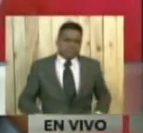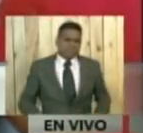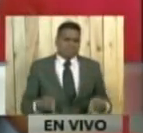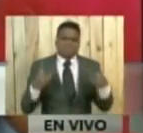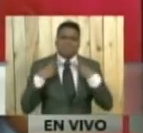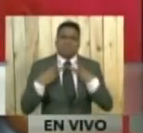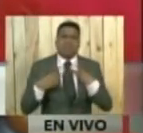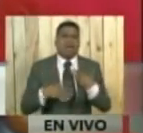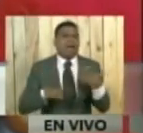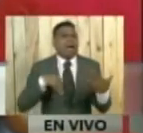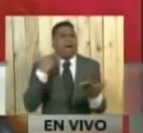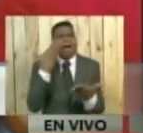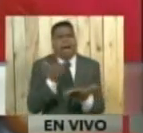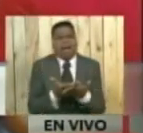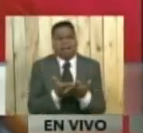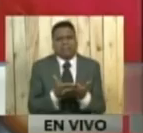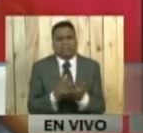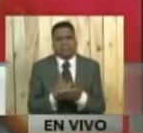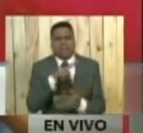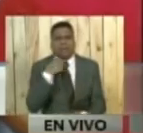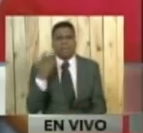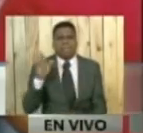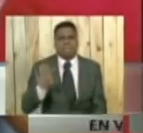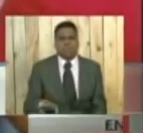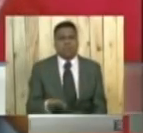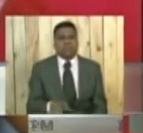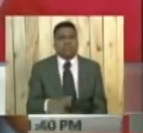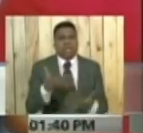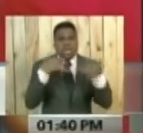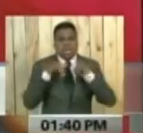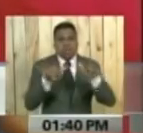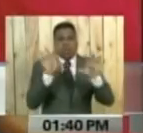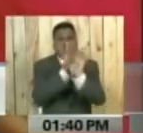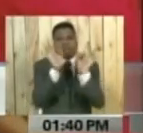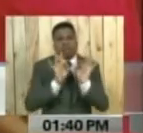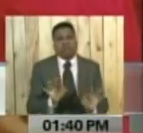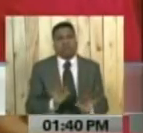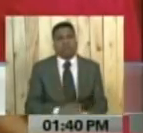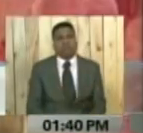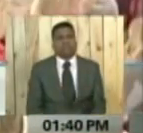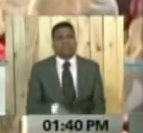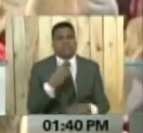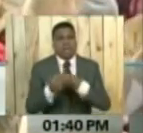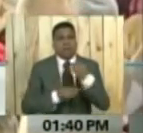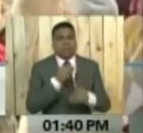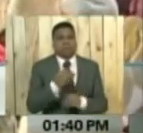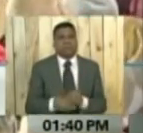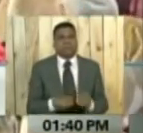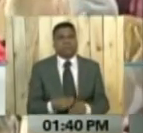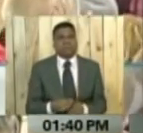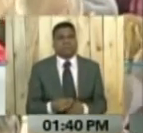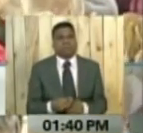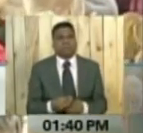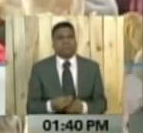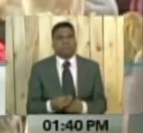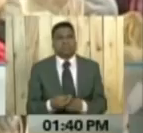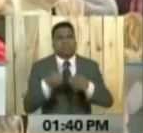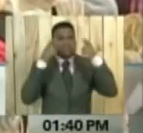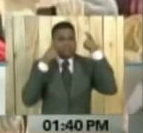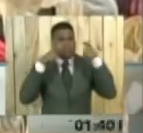y hasta la muerte, de la misma manera que lo hizo el